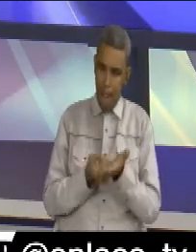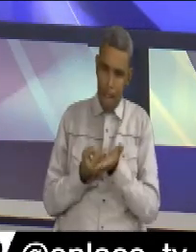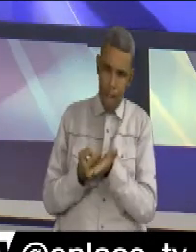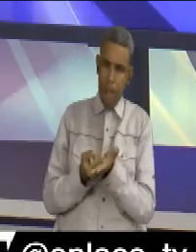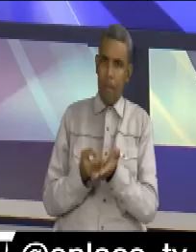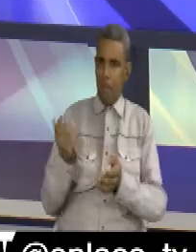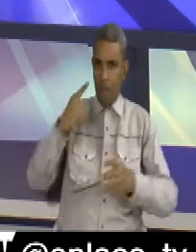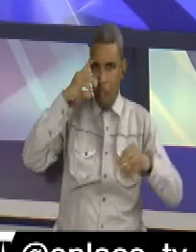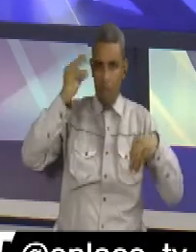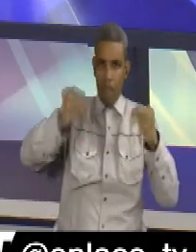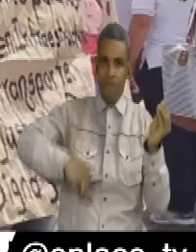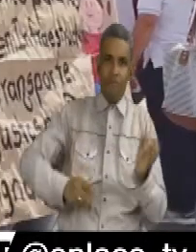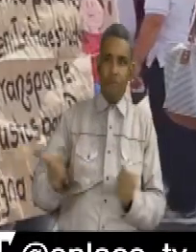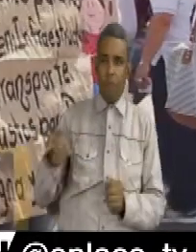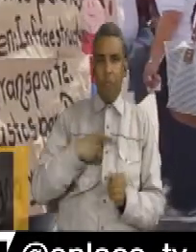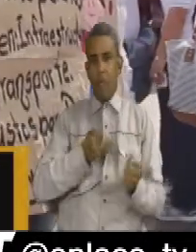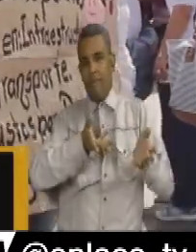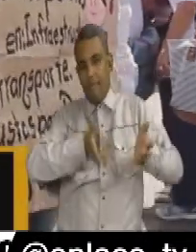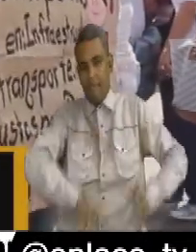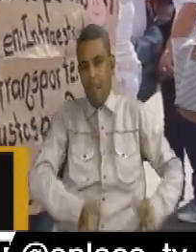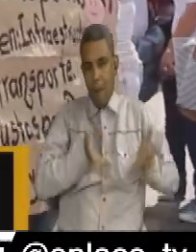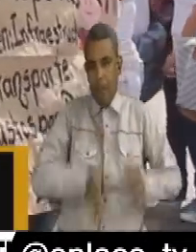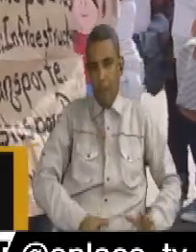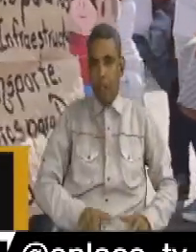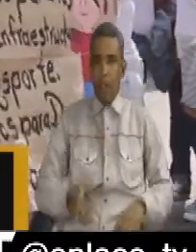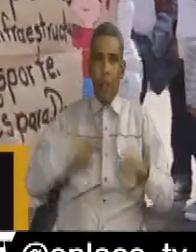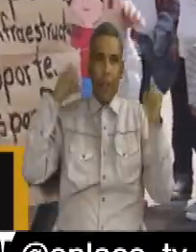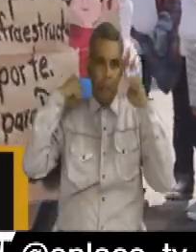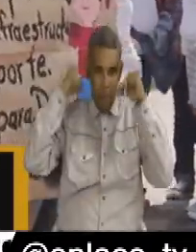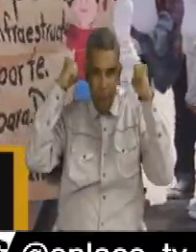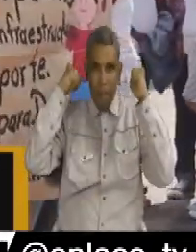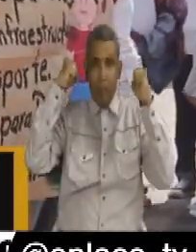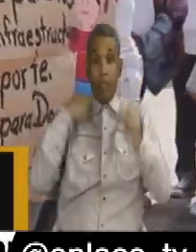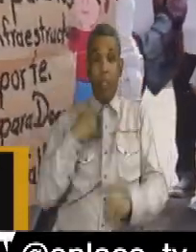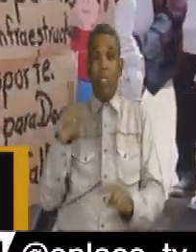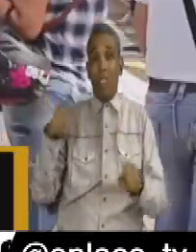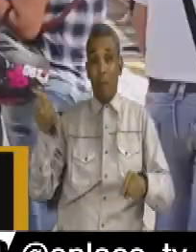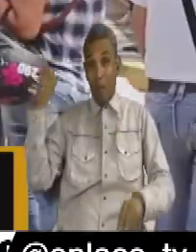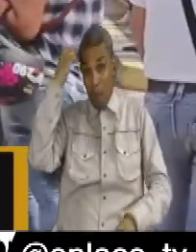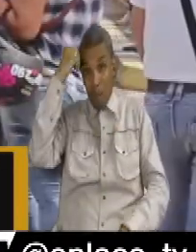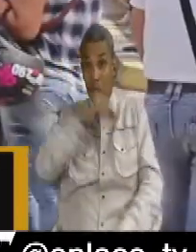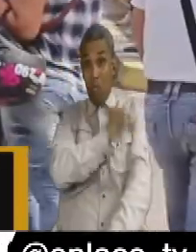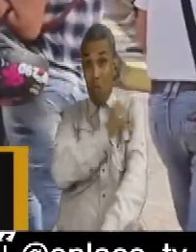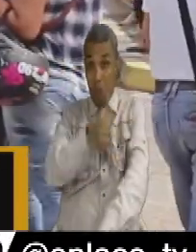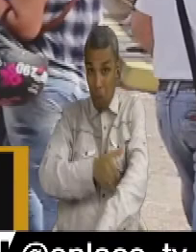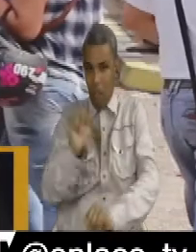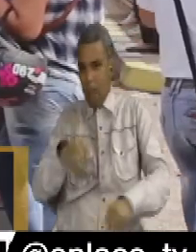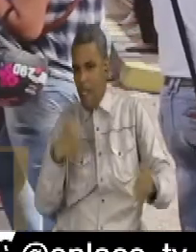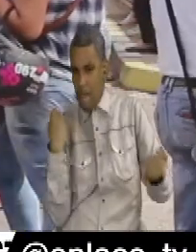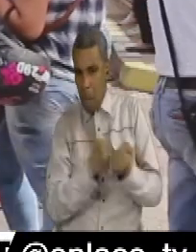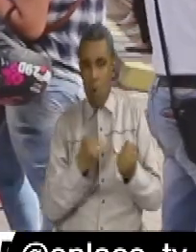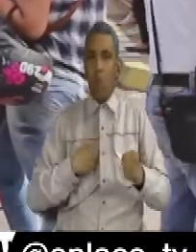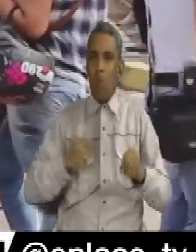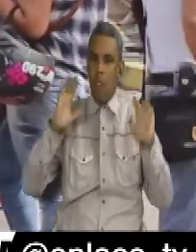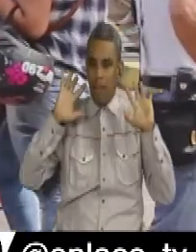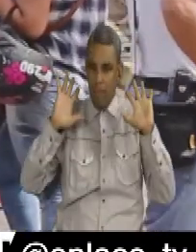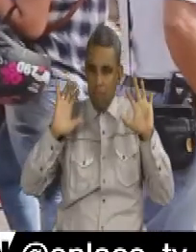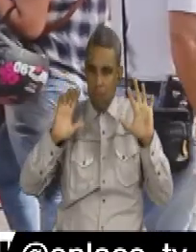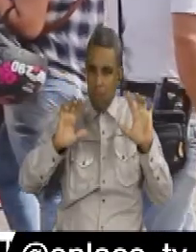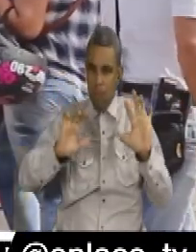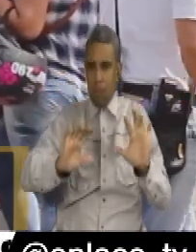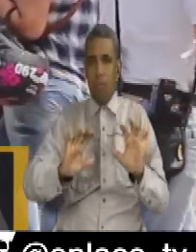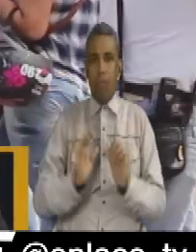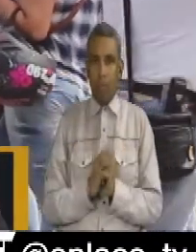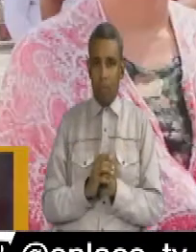protestas. Se cumplen 26 días del paro de maestros y aún no se vislumbra ningún acuerdo entre FECODE y el gobierno nacional, por